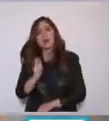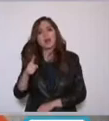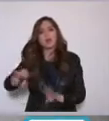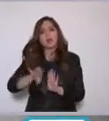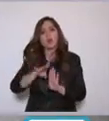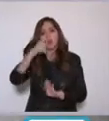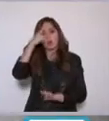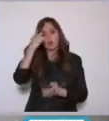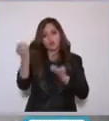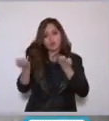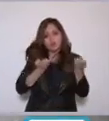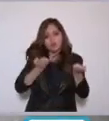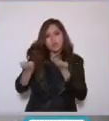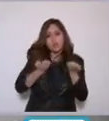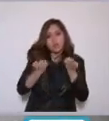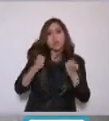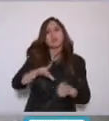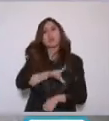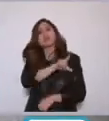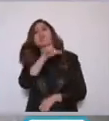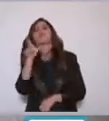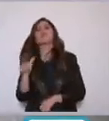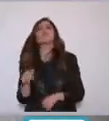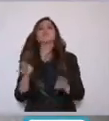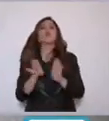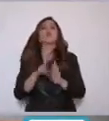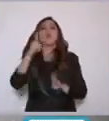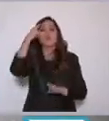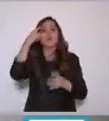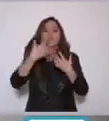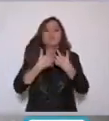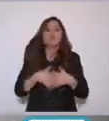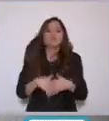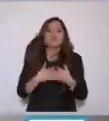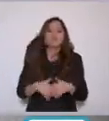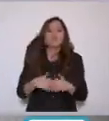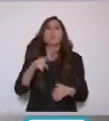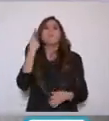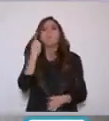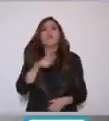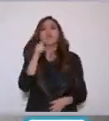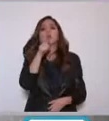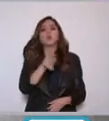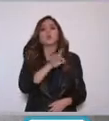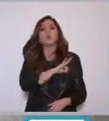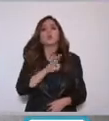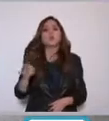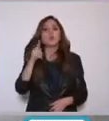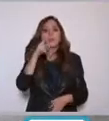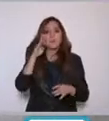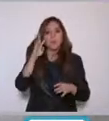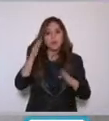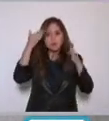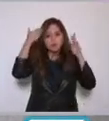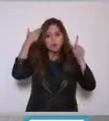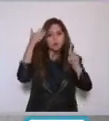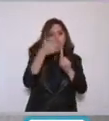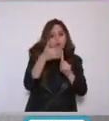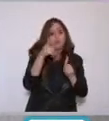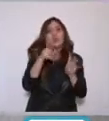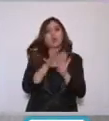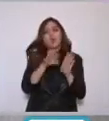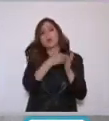ejercitar la mente, y por el otro lado, este ejercicio mental esté orientado a que tengamos una mejor capacidad de concentración,